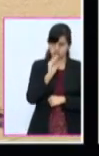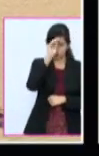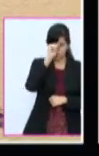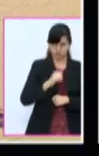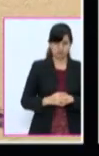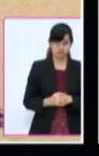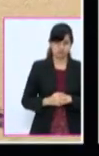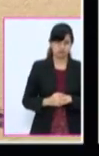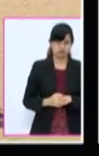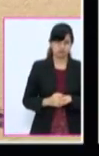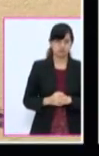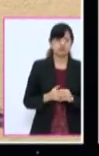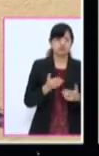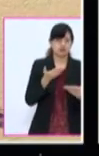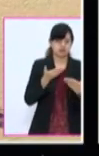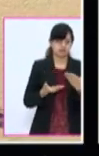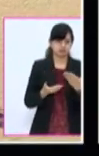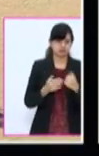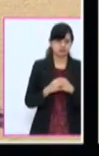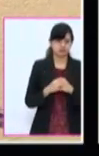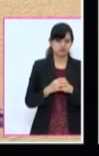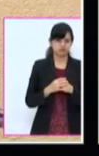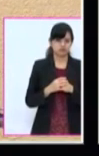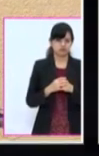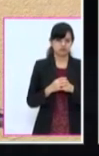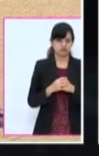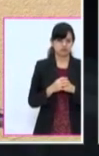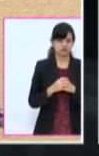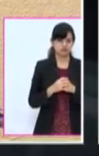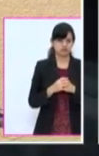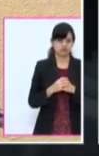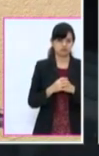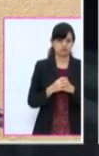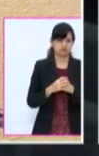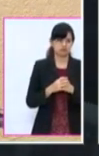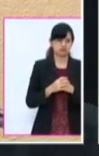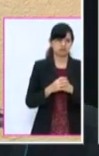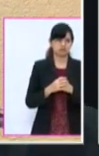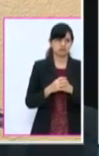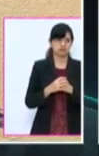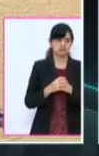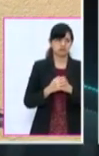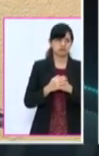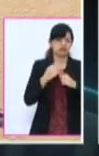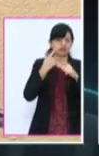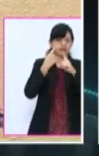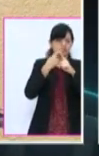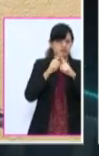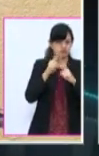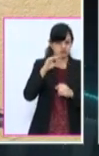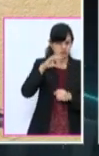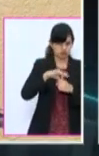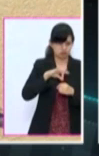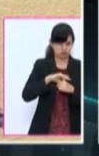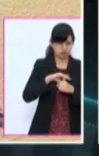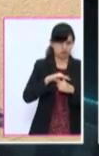se puede. Que alarga las cosas, pues alarga las cosas, pero esto estaba contemplado dentro de los lineamientos. Y no hay que olvidar que